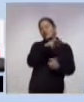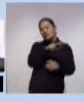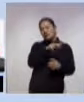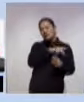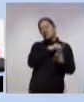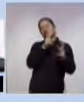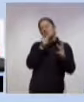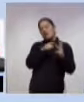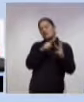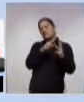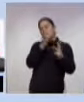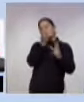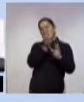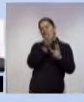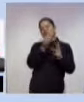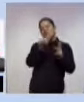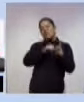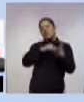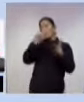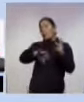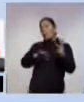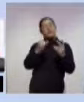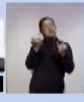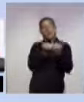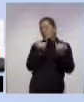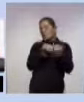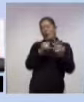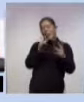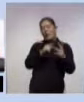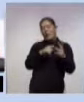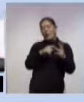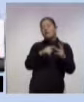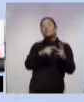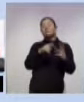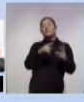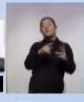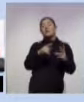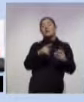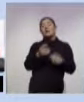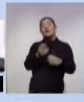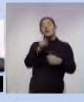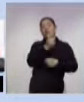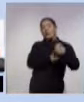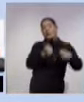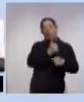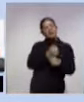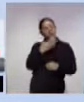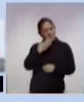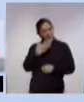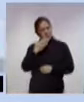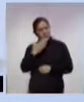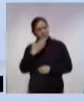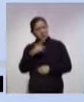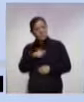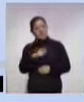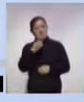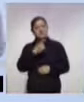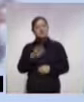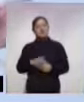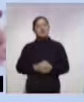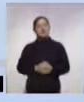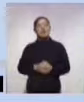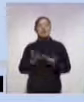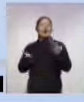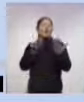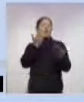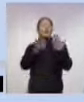del año pasado. Y en el año también estamos teniendo, el año pasado, un corte muy bueno de un crecimiento que en